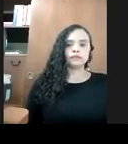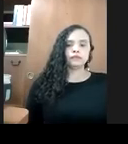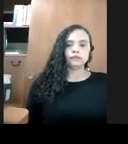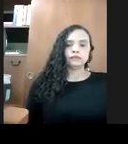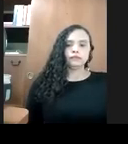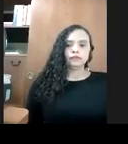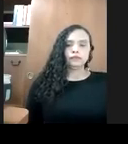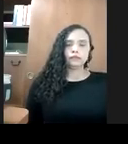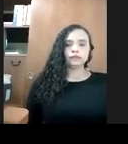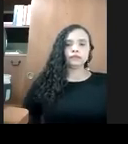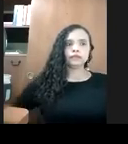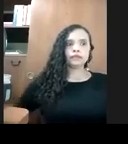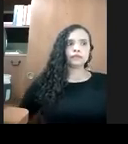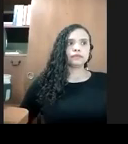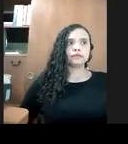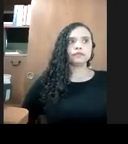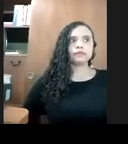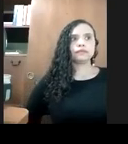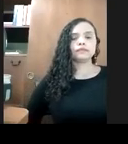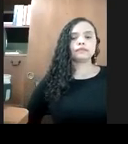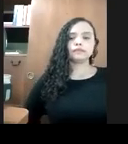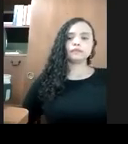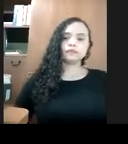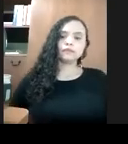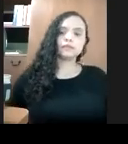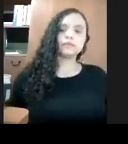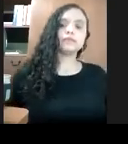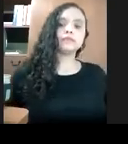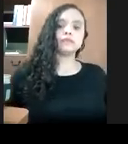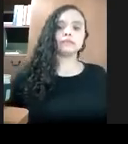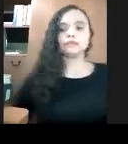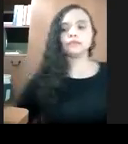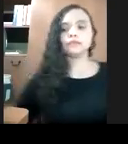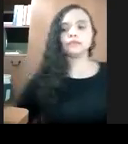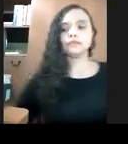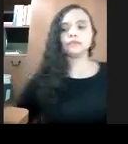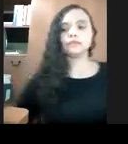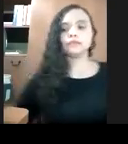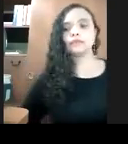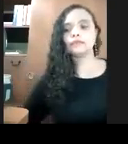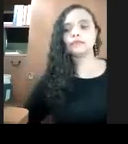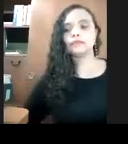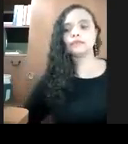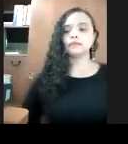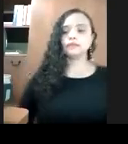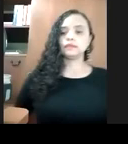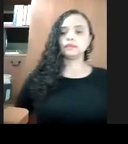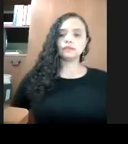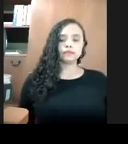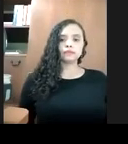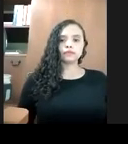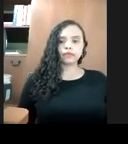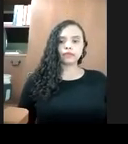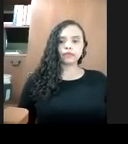venezolano, ha perdido peso la remesa, tomando en cuenta la situación que están viviendo muchos de los que se fueron. Muchos vienen de vuelta, otros